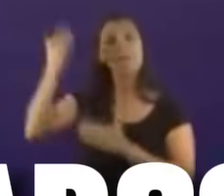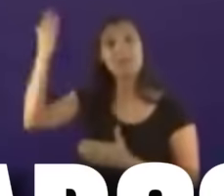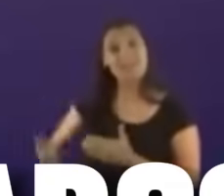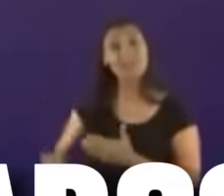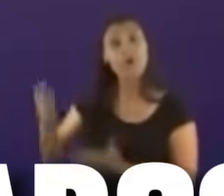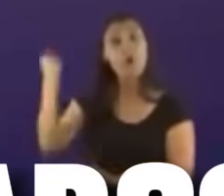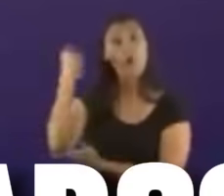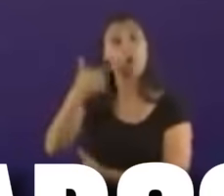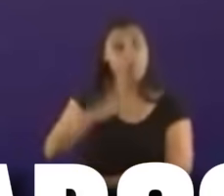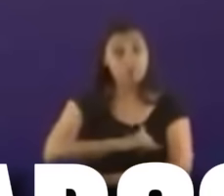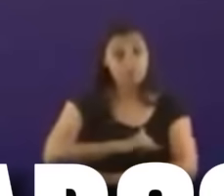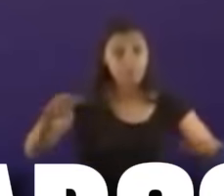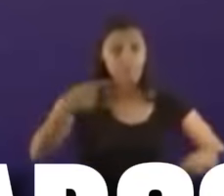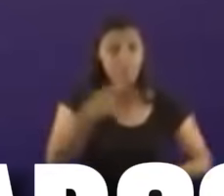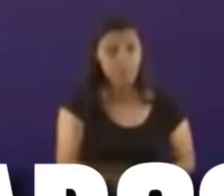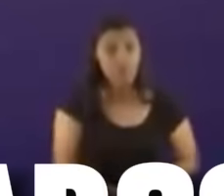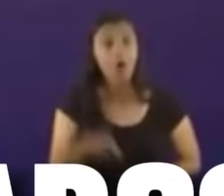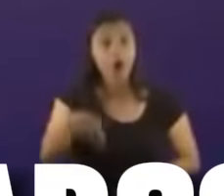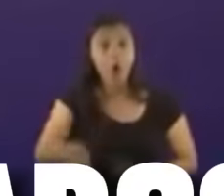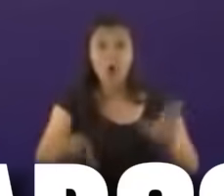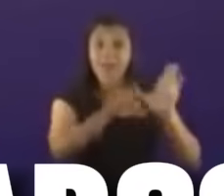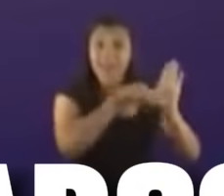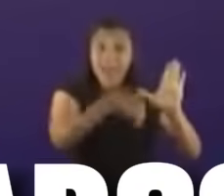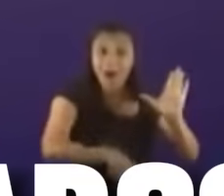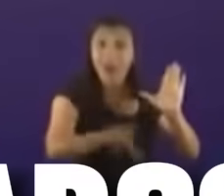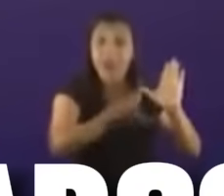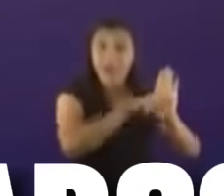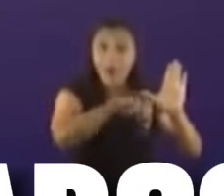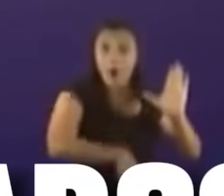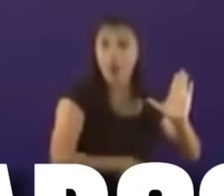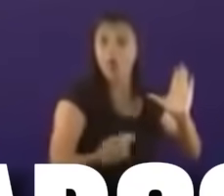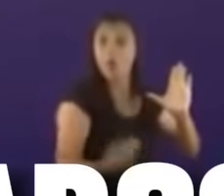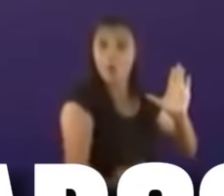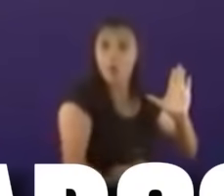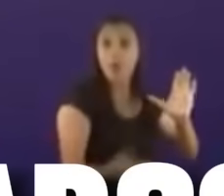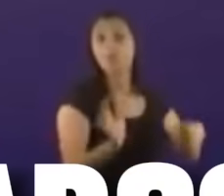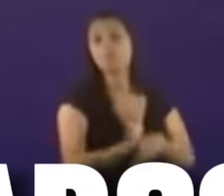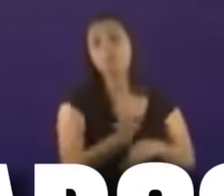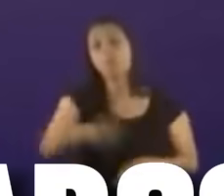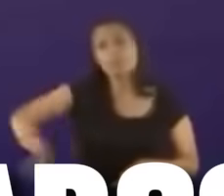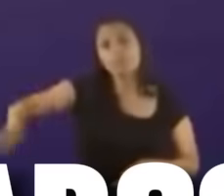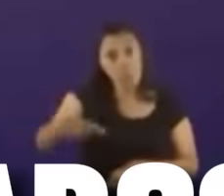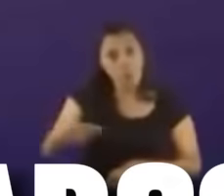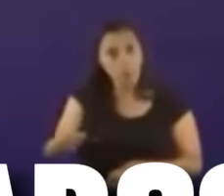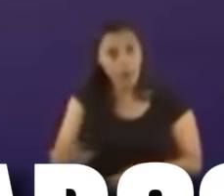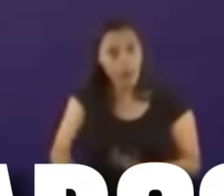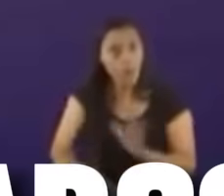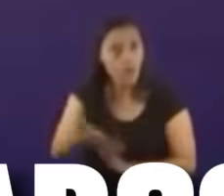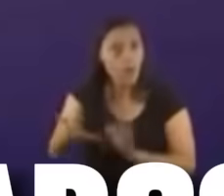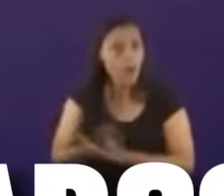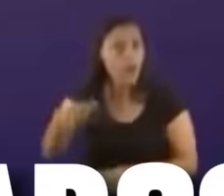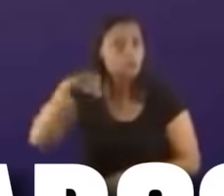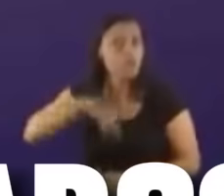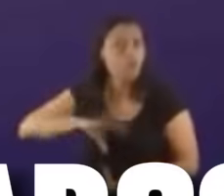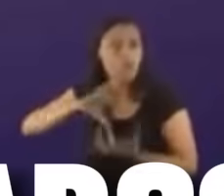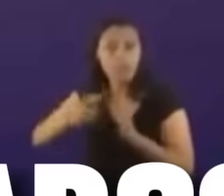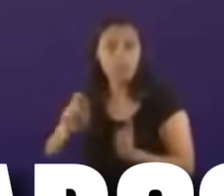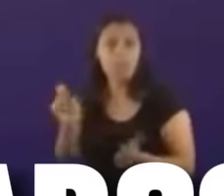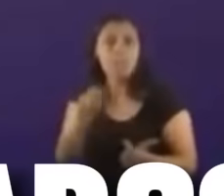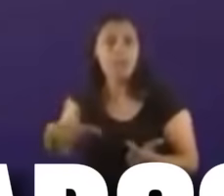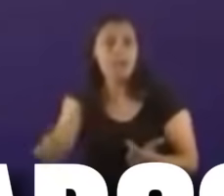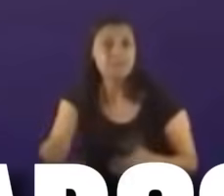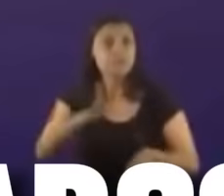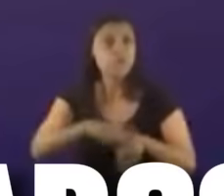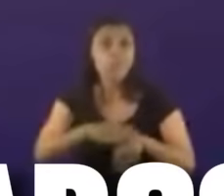Caputo, con la ley actual el jubilado se espera que tenga una gran pérdida del poder adquisitivo en los próximos meses por cómo